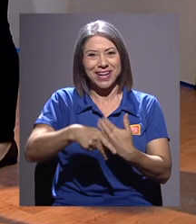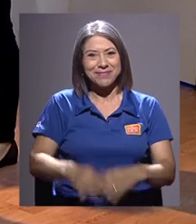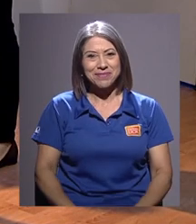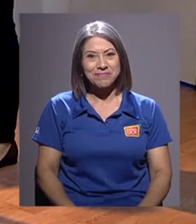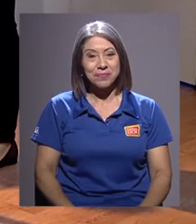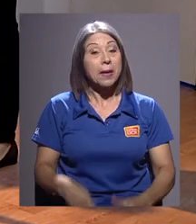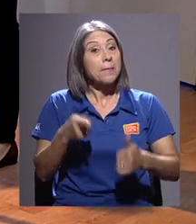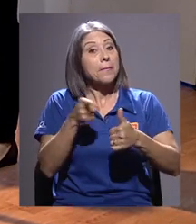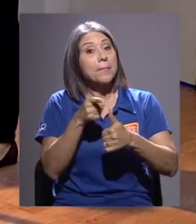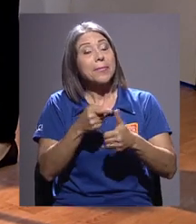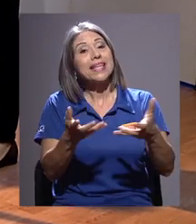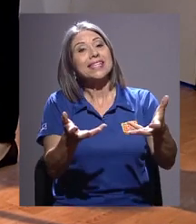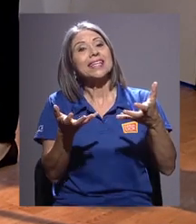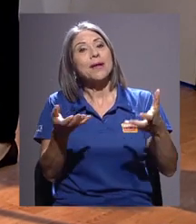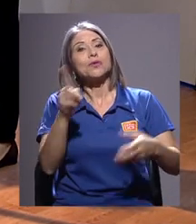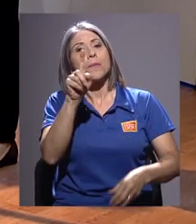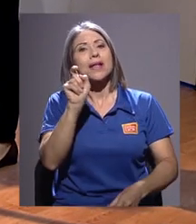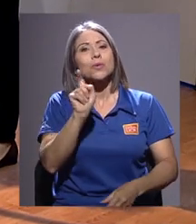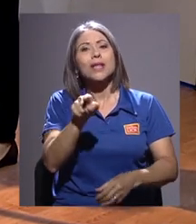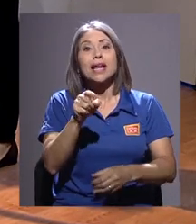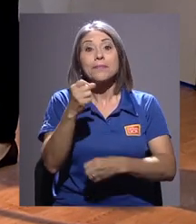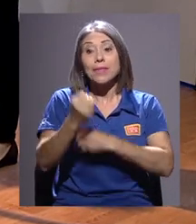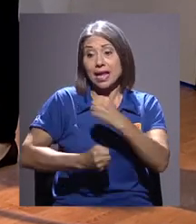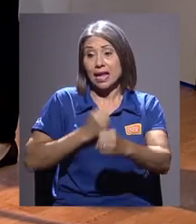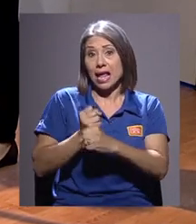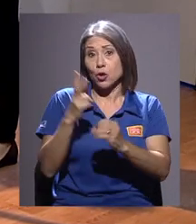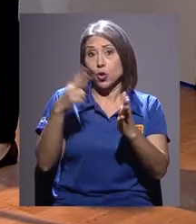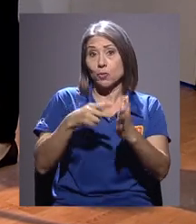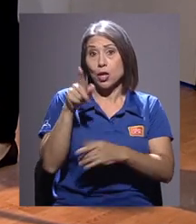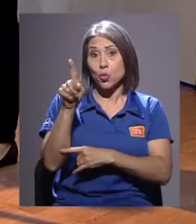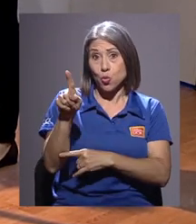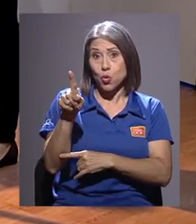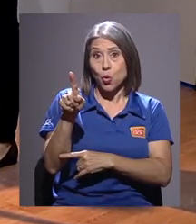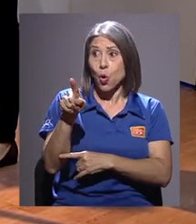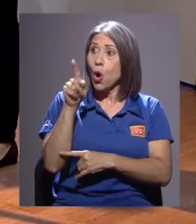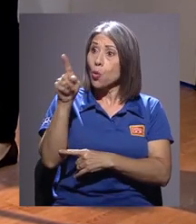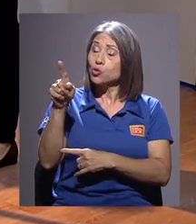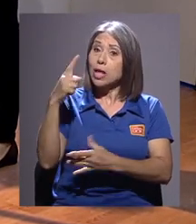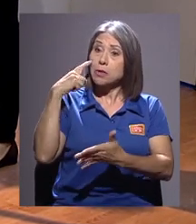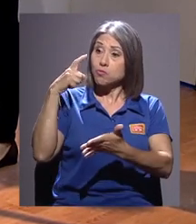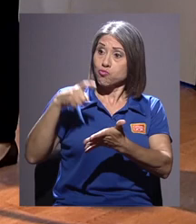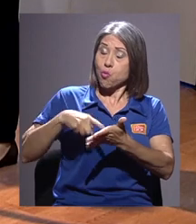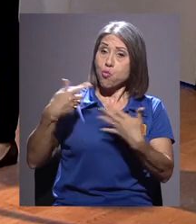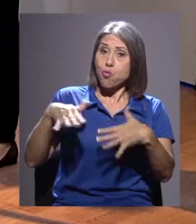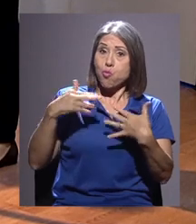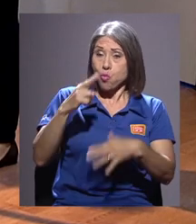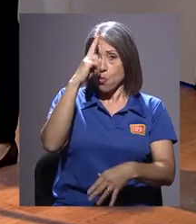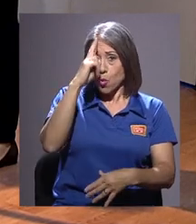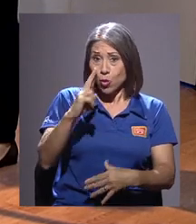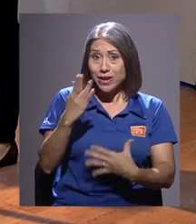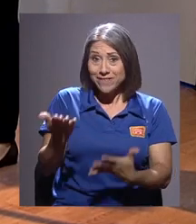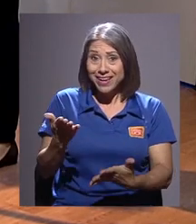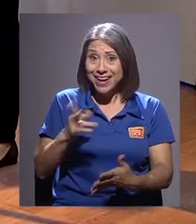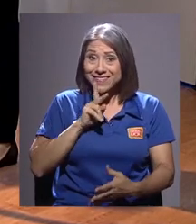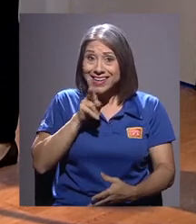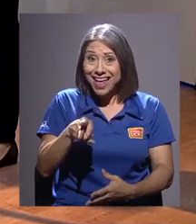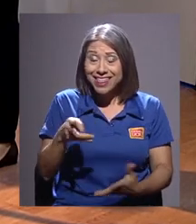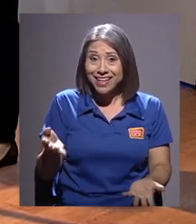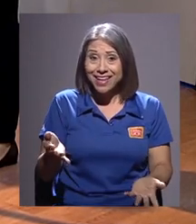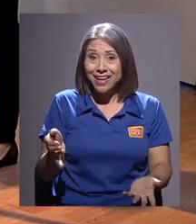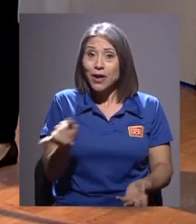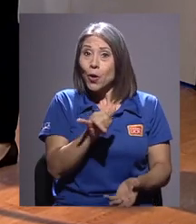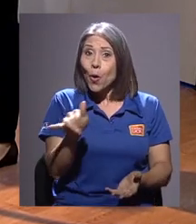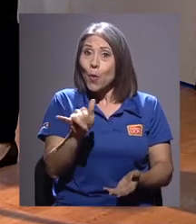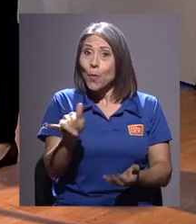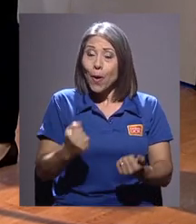antes quisiéramos preguntarle en el 2001 recibió usted de una mención honorífica verdad este como